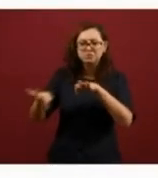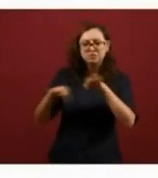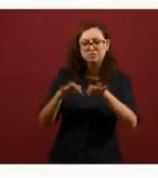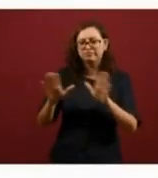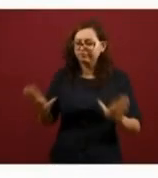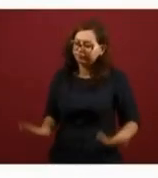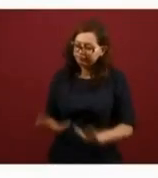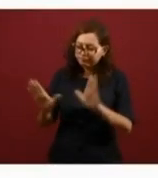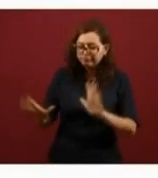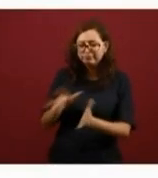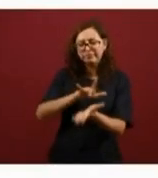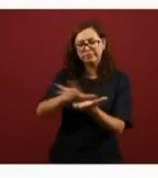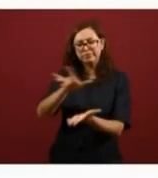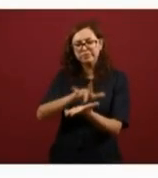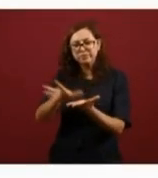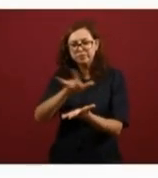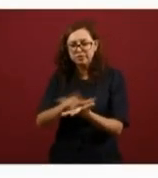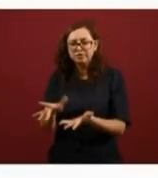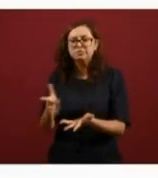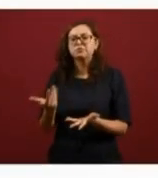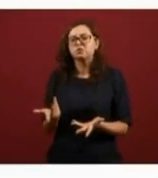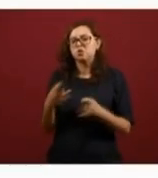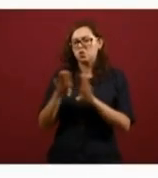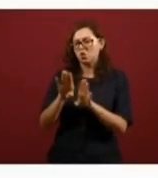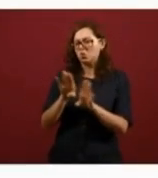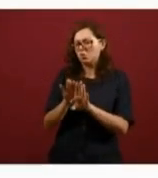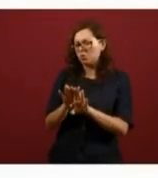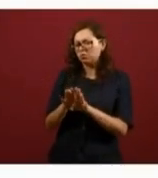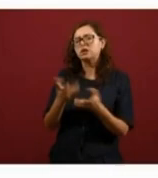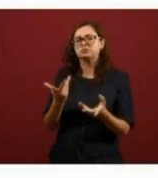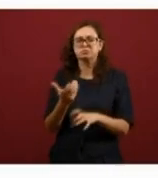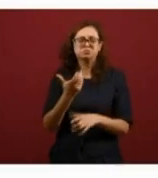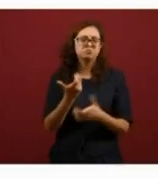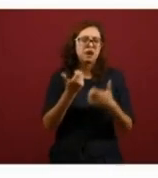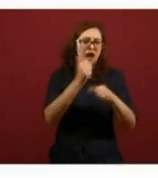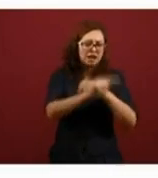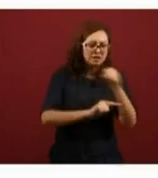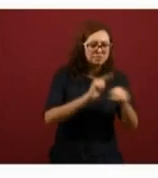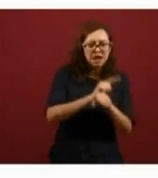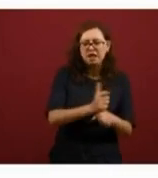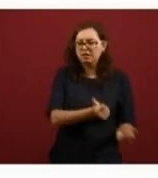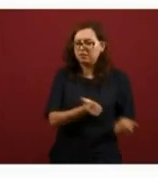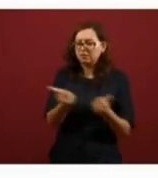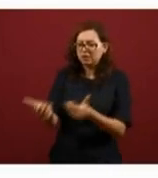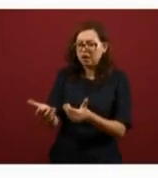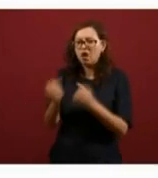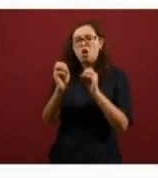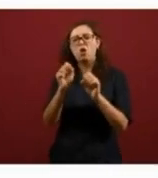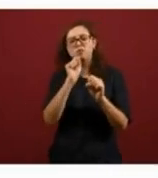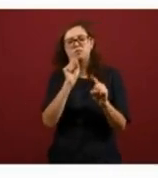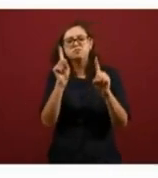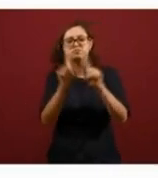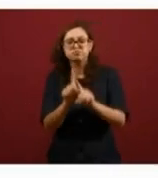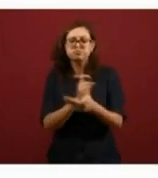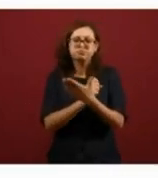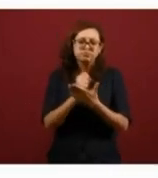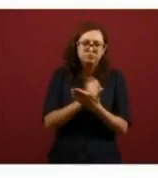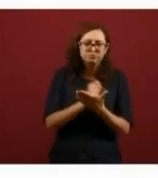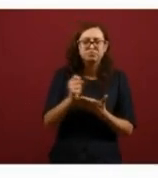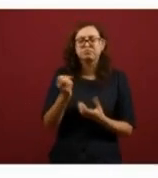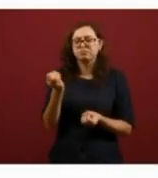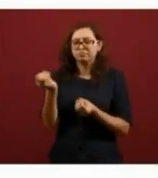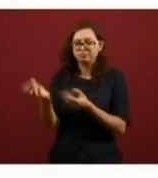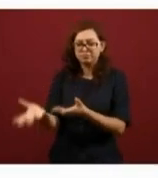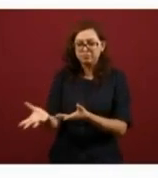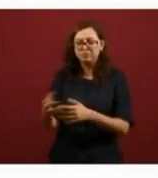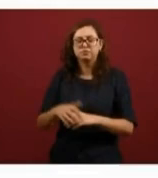en especie y acciones de capitalización productiva de integral sustentable. En